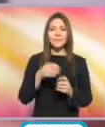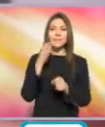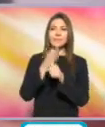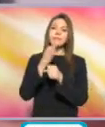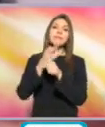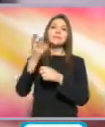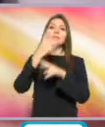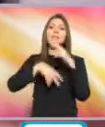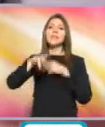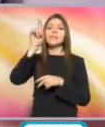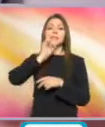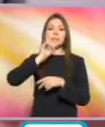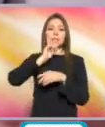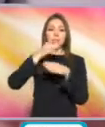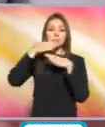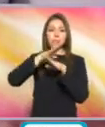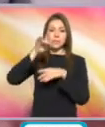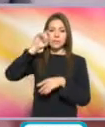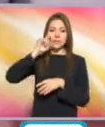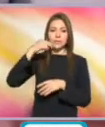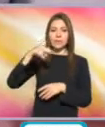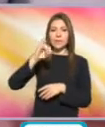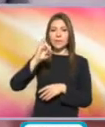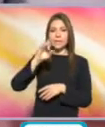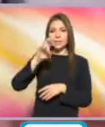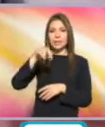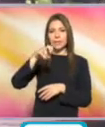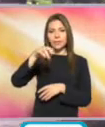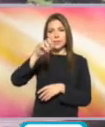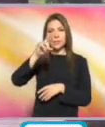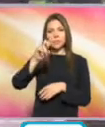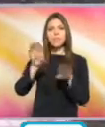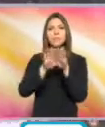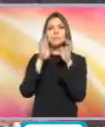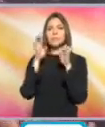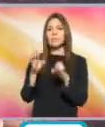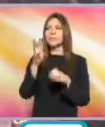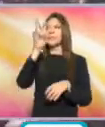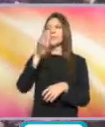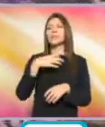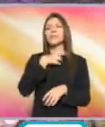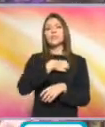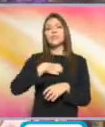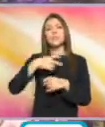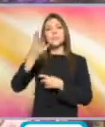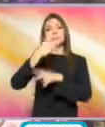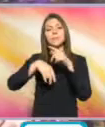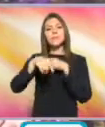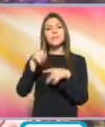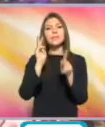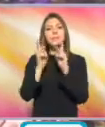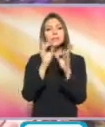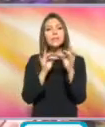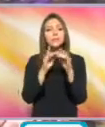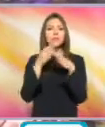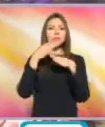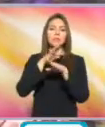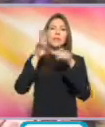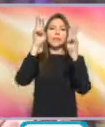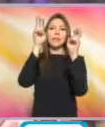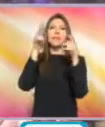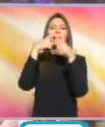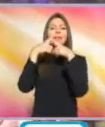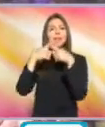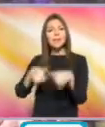está con nosotros nuestra sexóloga querida Irene Moreno. ¿Cómo estás? Pues muy contenta de venir a platicar de un tema diferente,